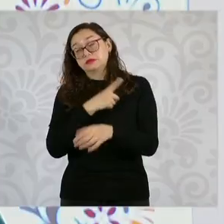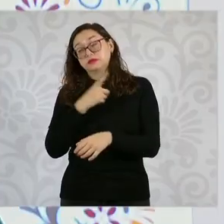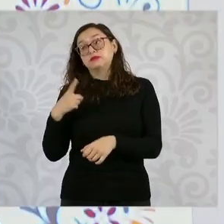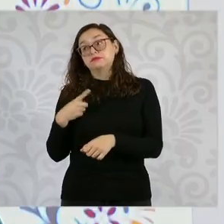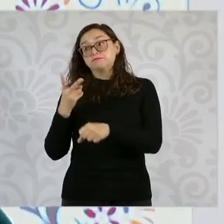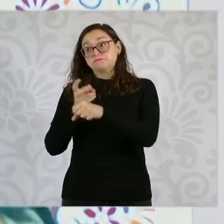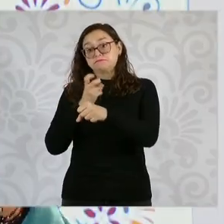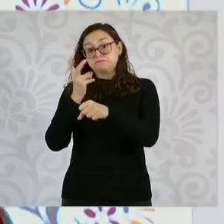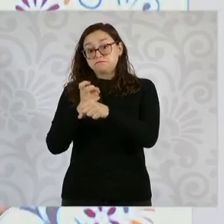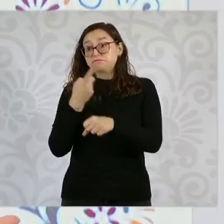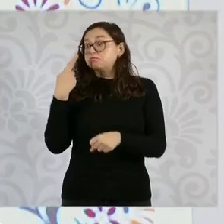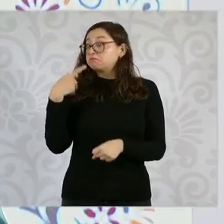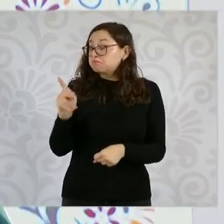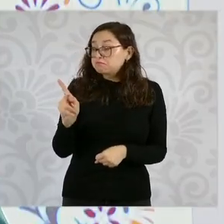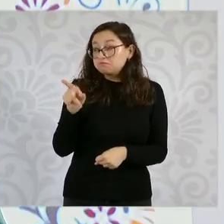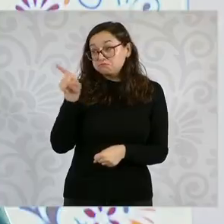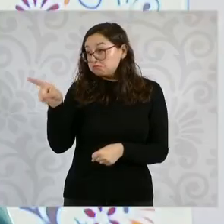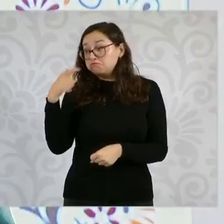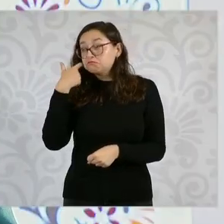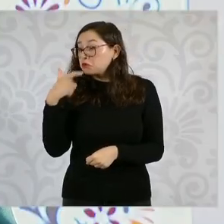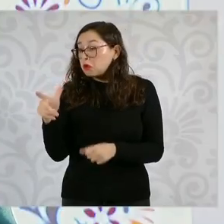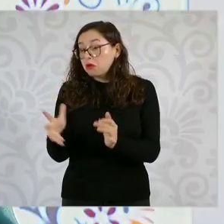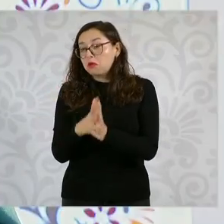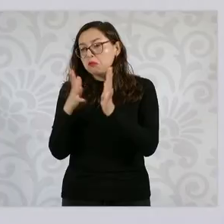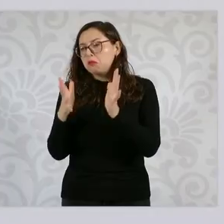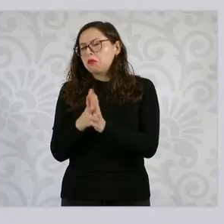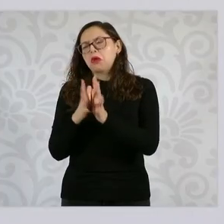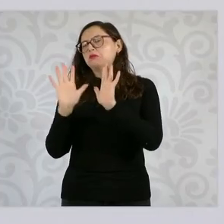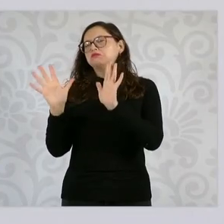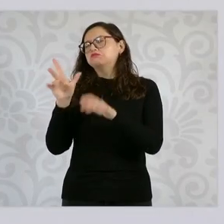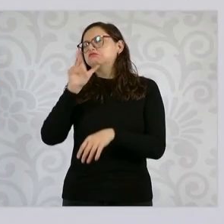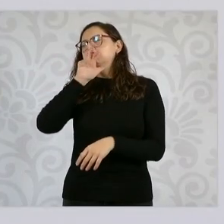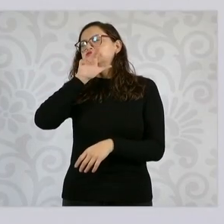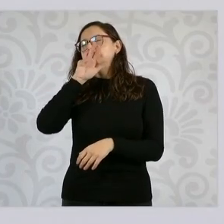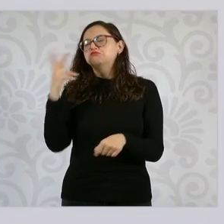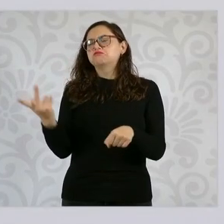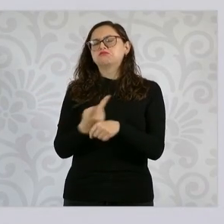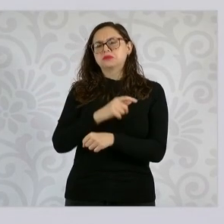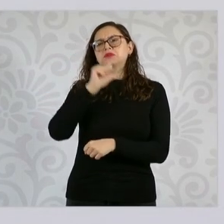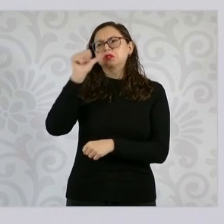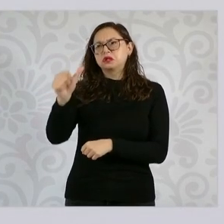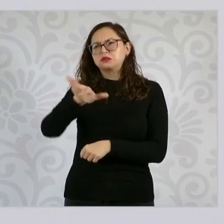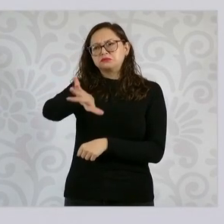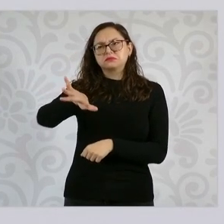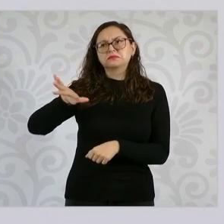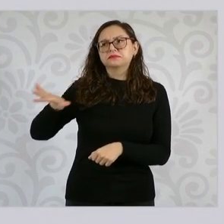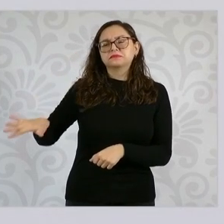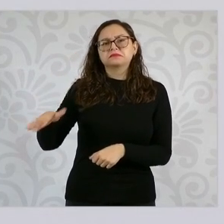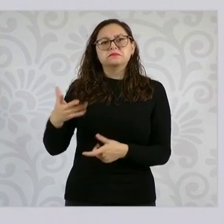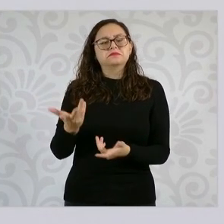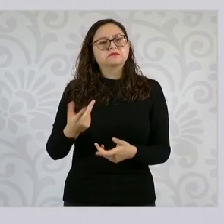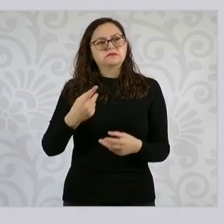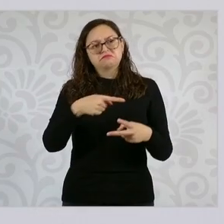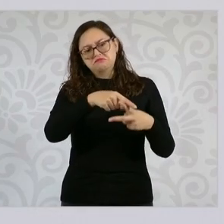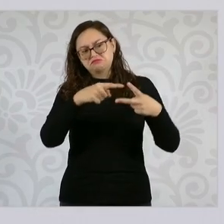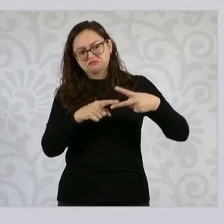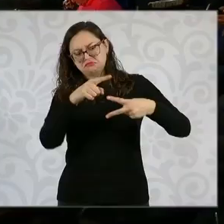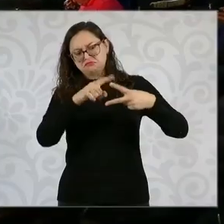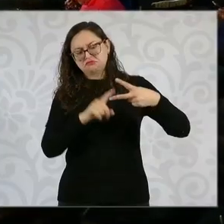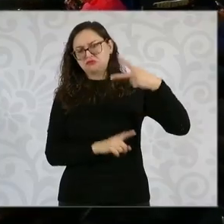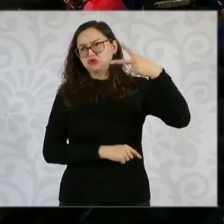no emite la convocatoria, también toma las medidas por si la Suprema Corte no emite su